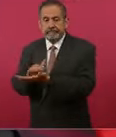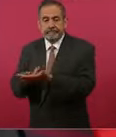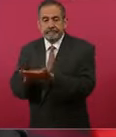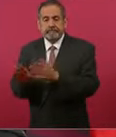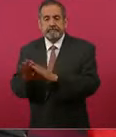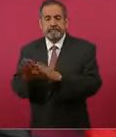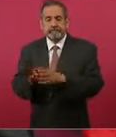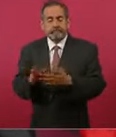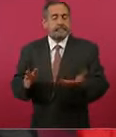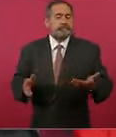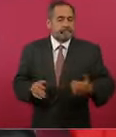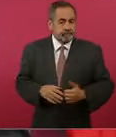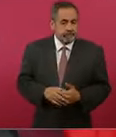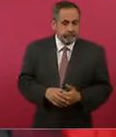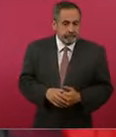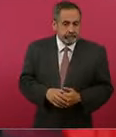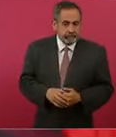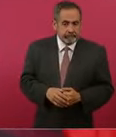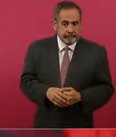en